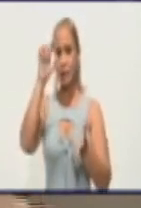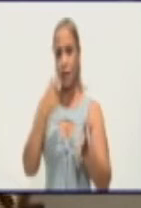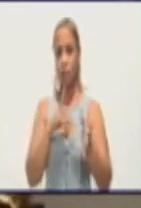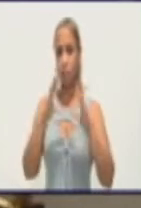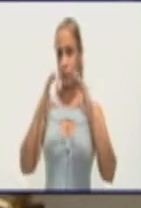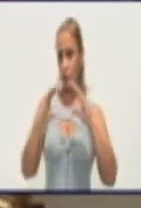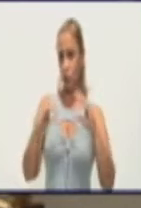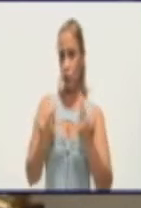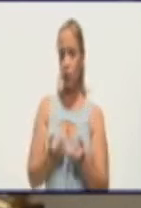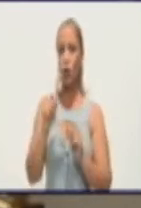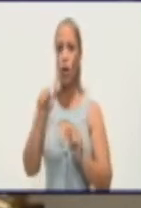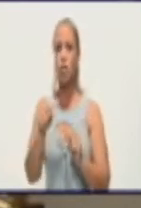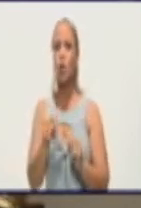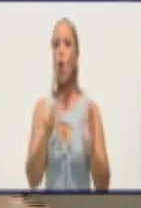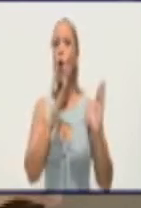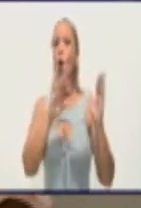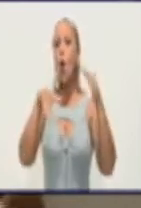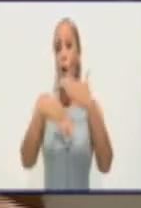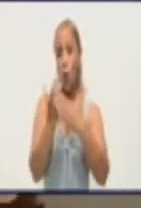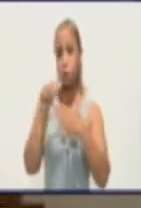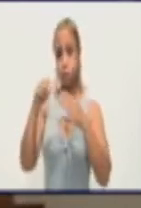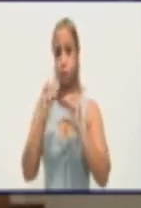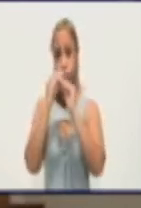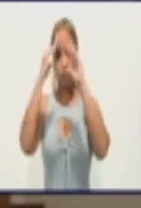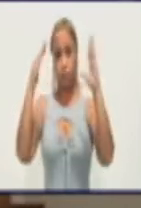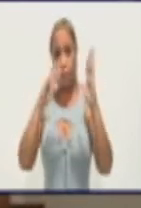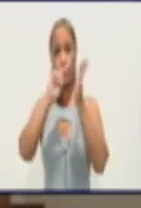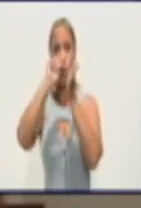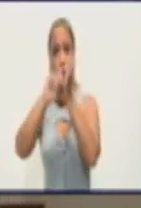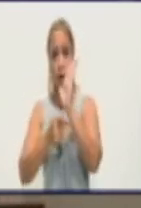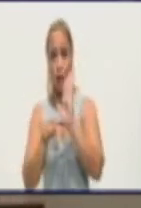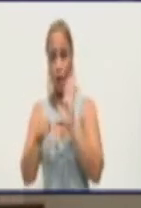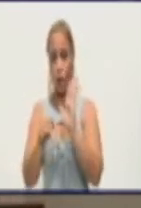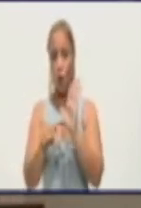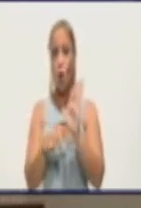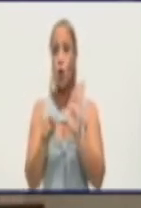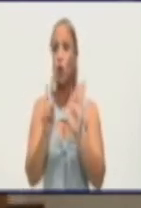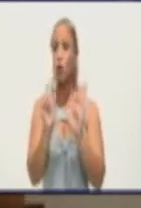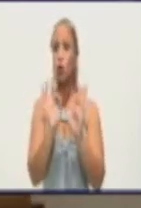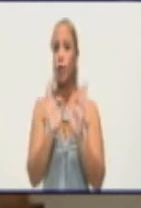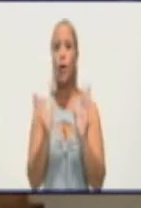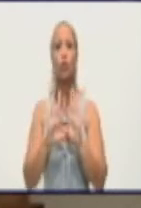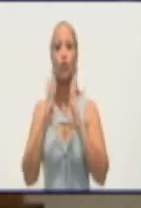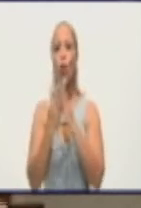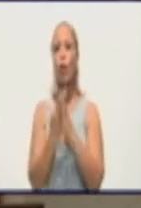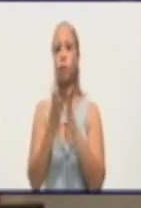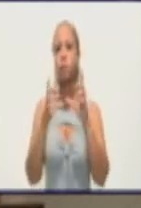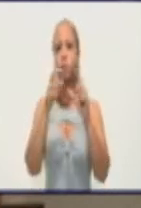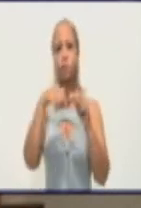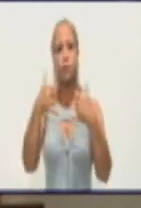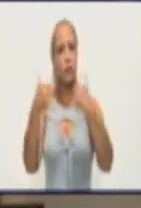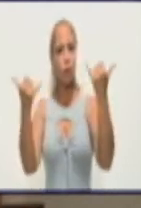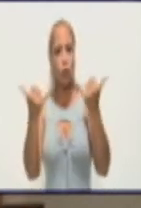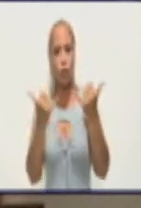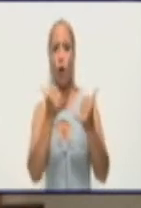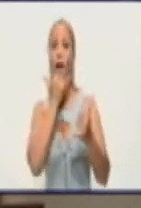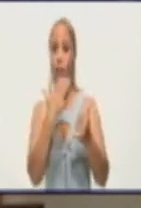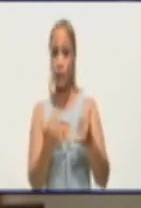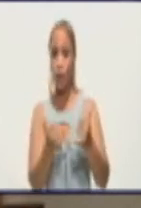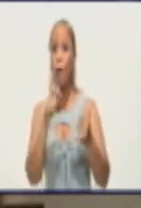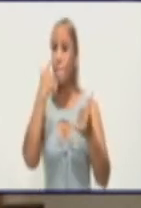están en el día afectado y ahora ante bombero gramado en este momento no está toda la carga afectada pero están programado en el día